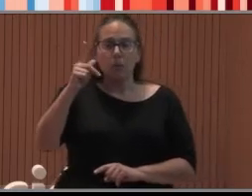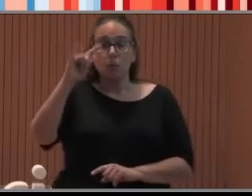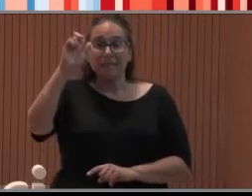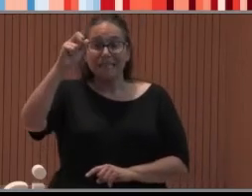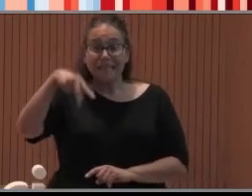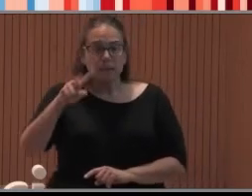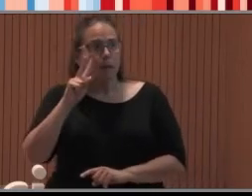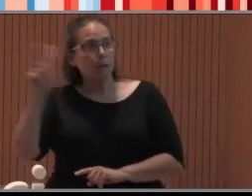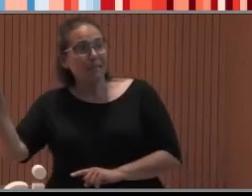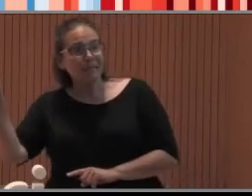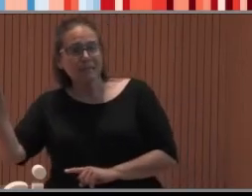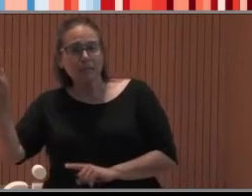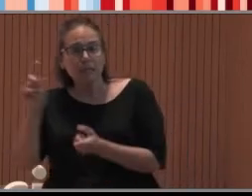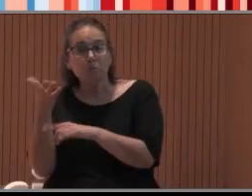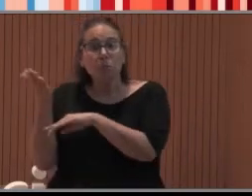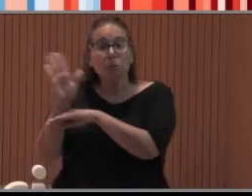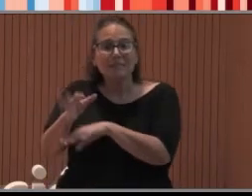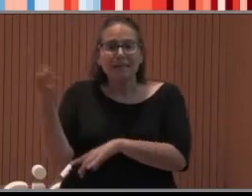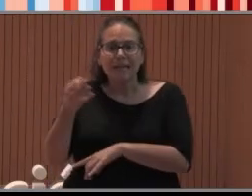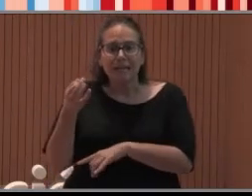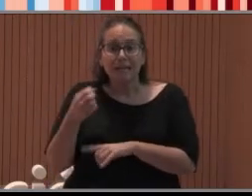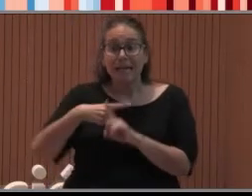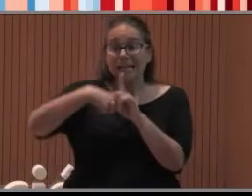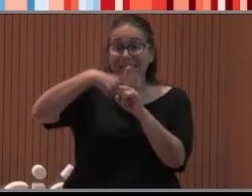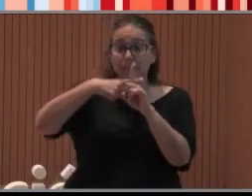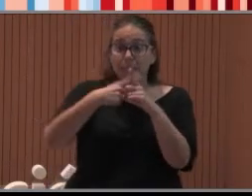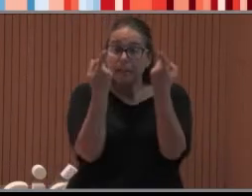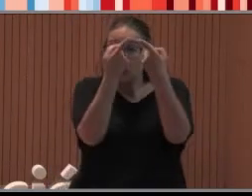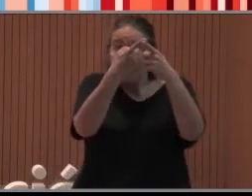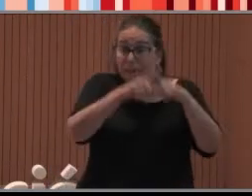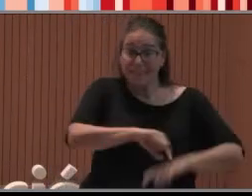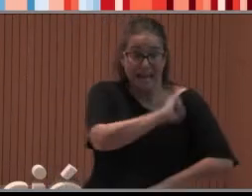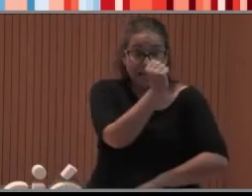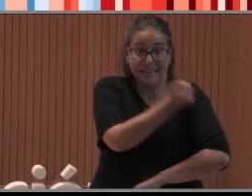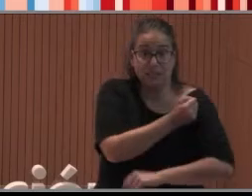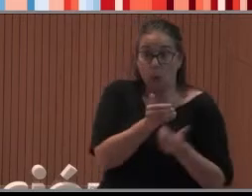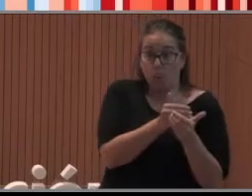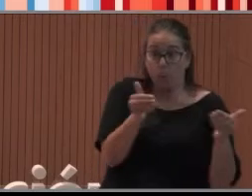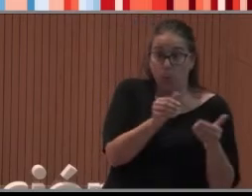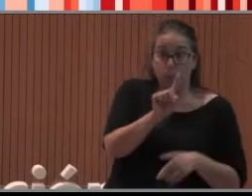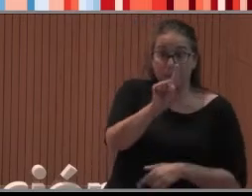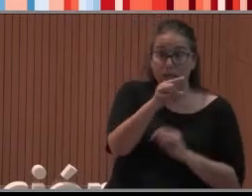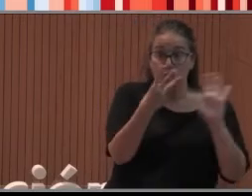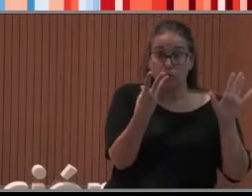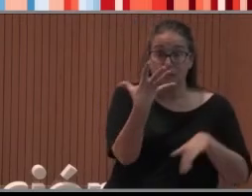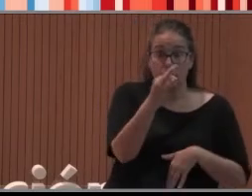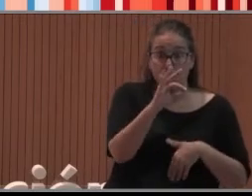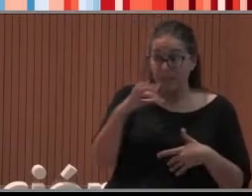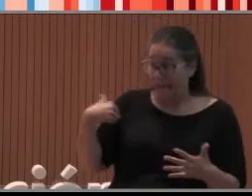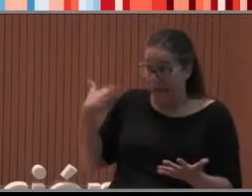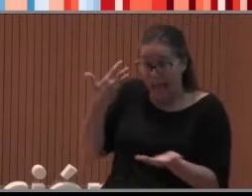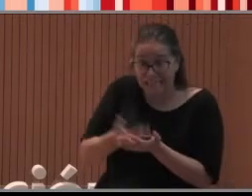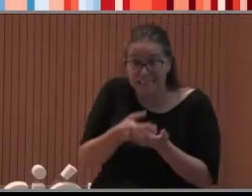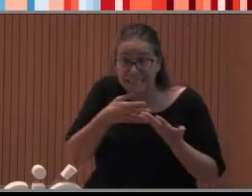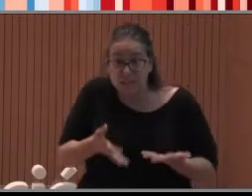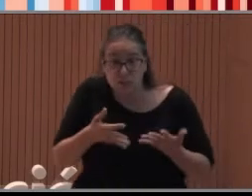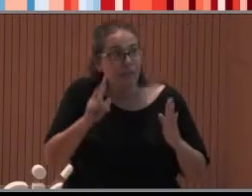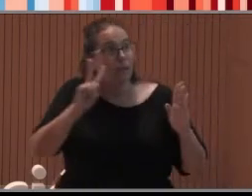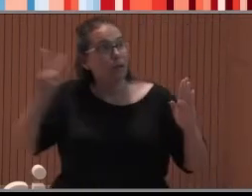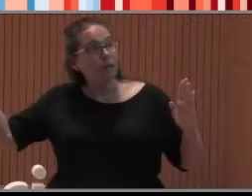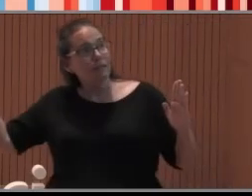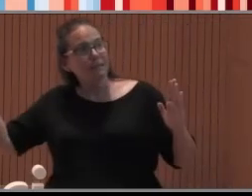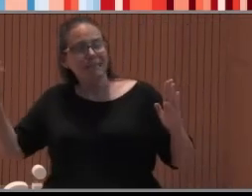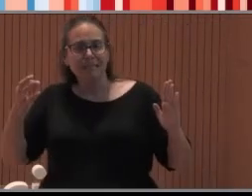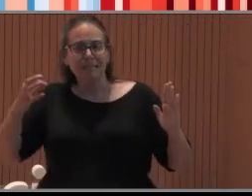cómo cambia la temperatura media, cómo ha cambiado desde que hay registros en 1850 hasta la actualidad. Esto es la desviación de